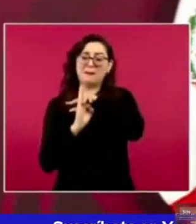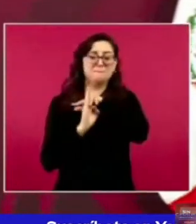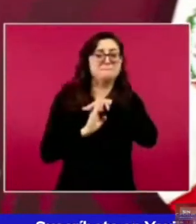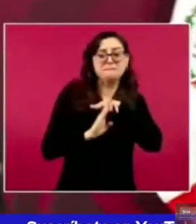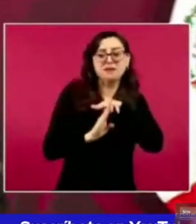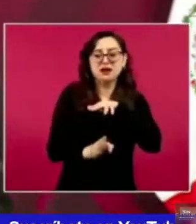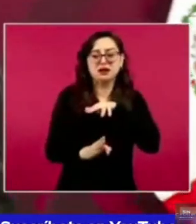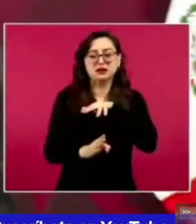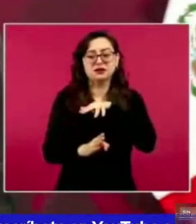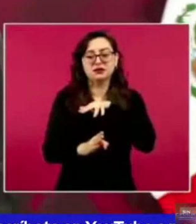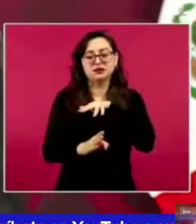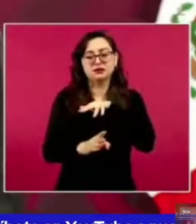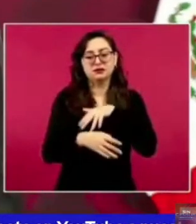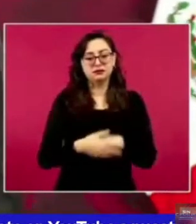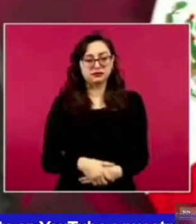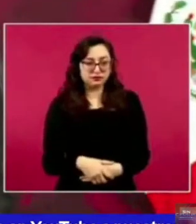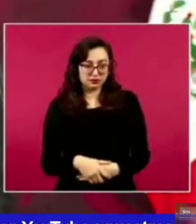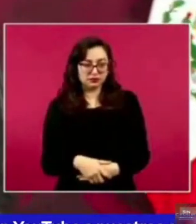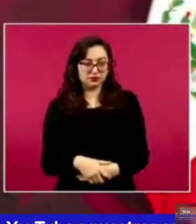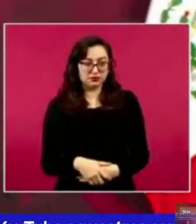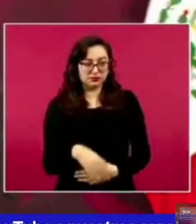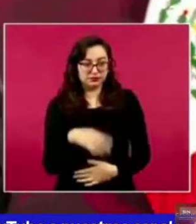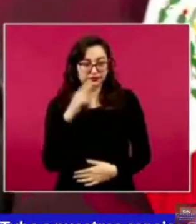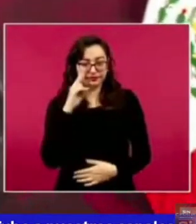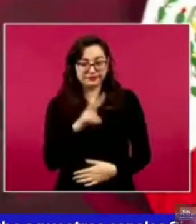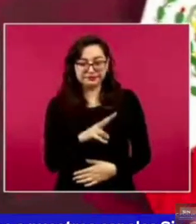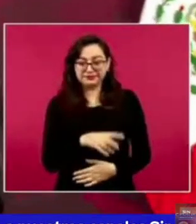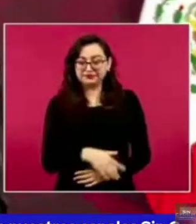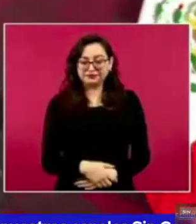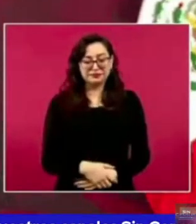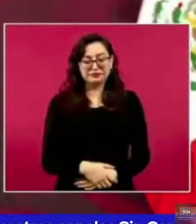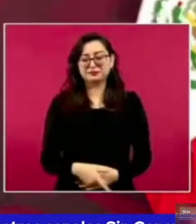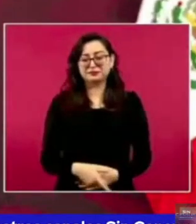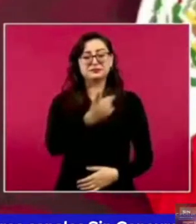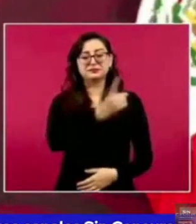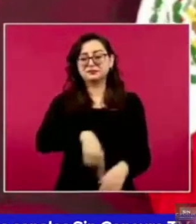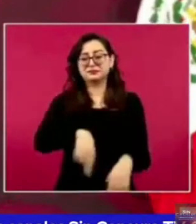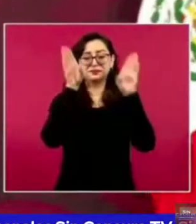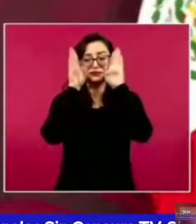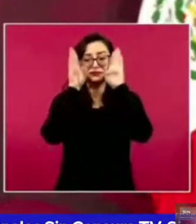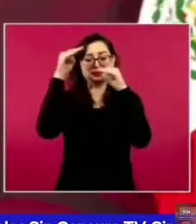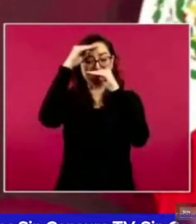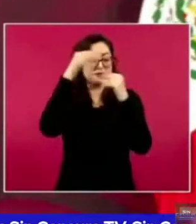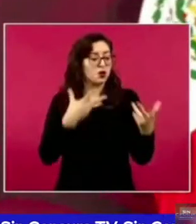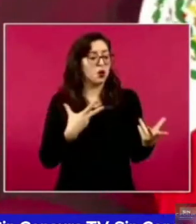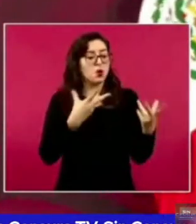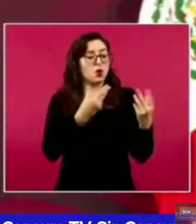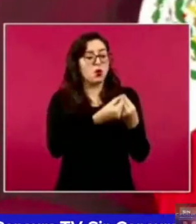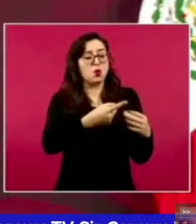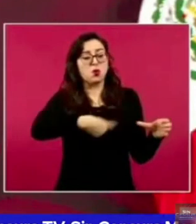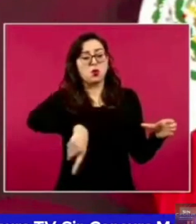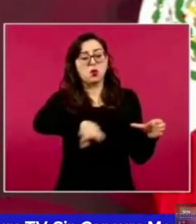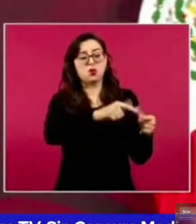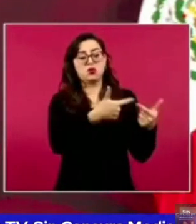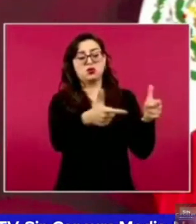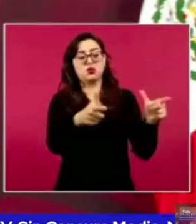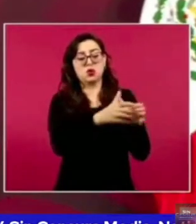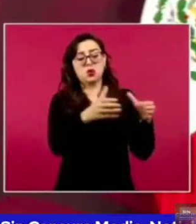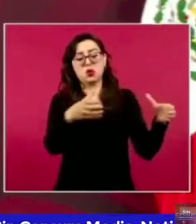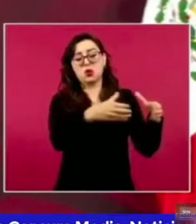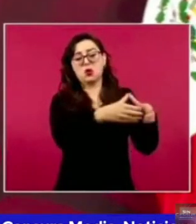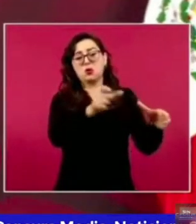los conservadores. Opino igual que lo que sostenía el